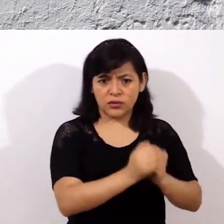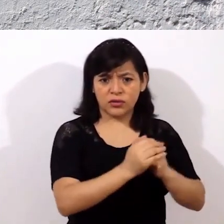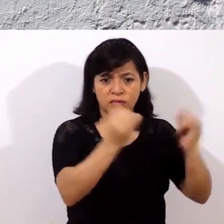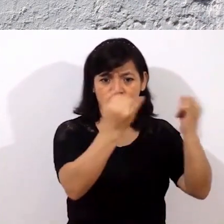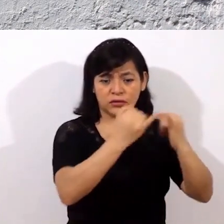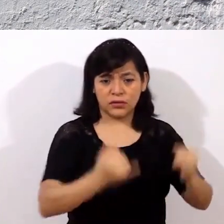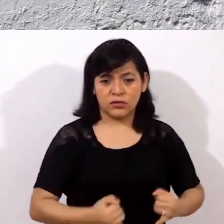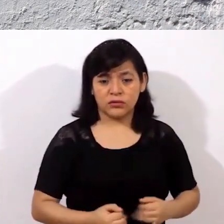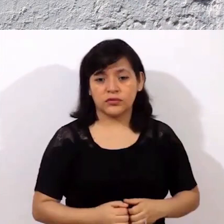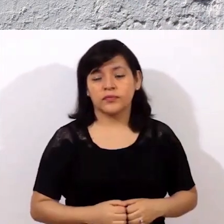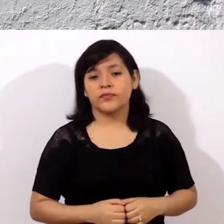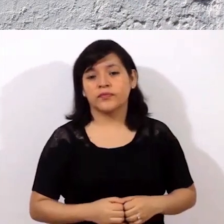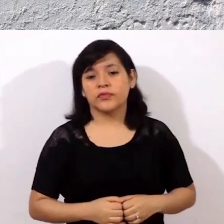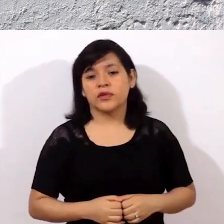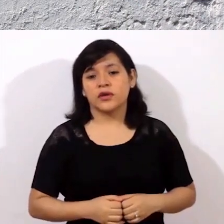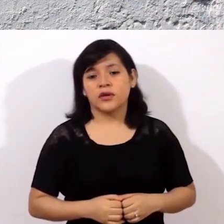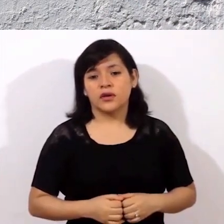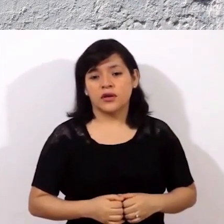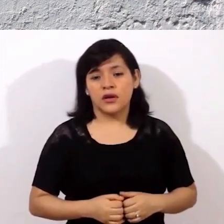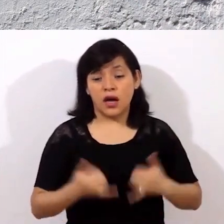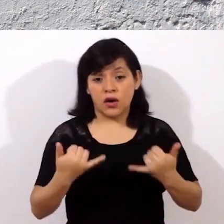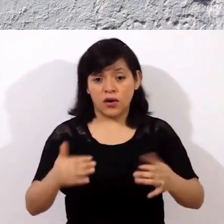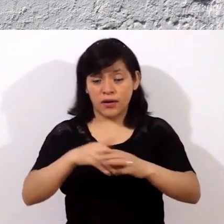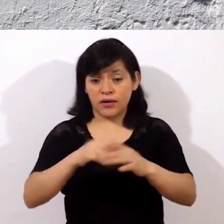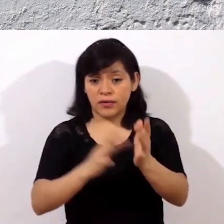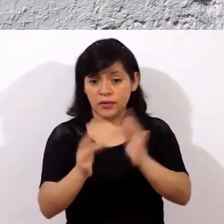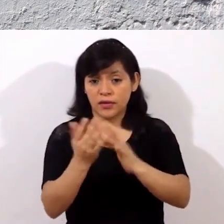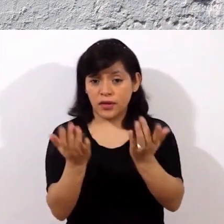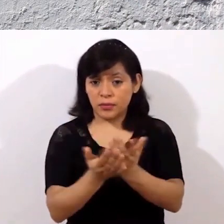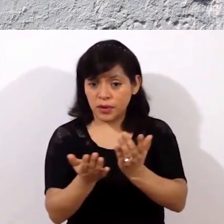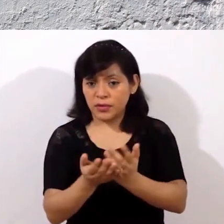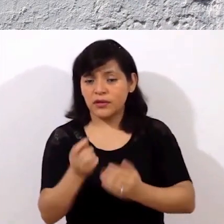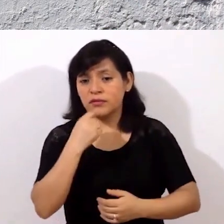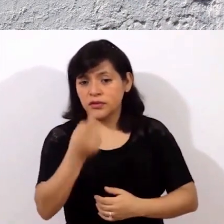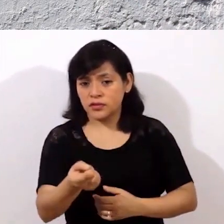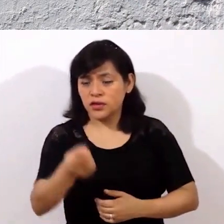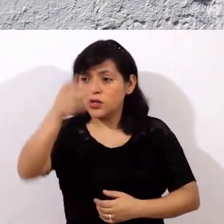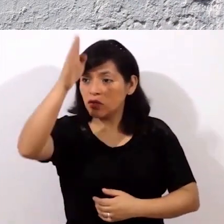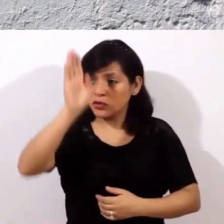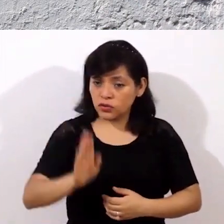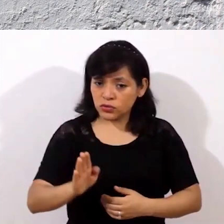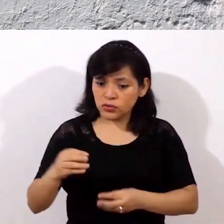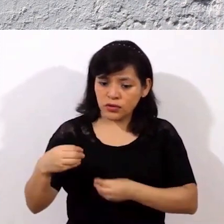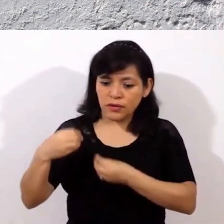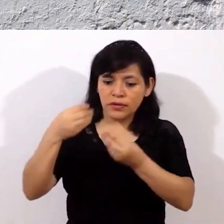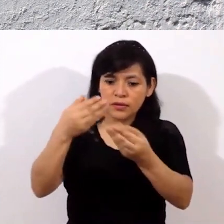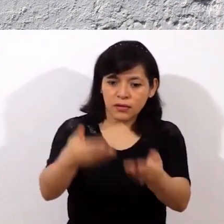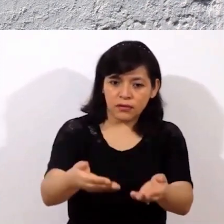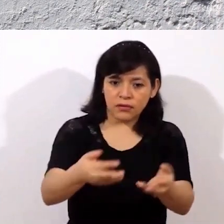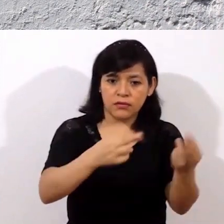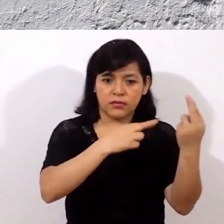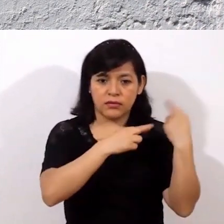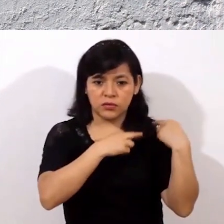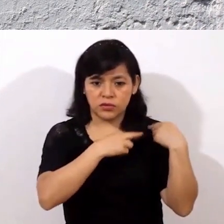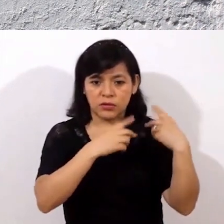17, y el libro de Levítico también, nos indica que Dios dio la responsabilidad precisamente